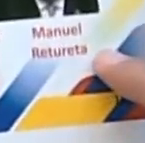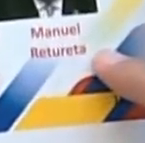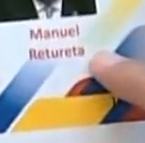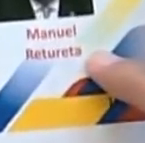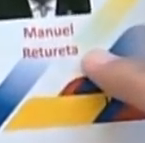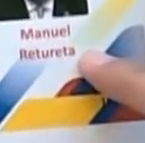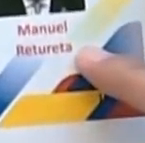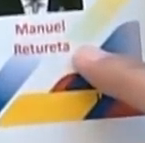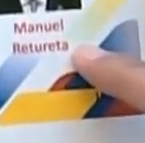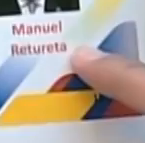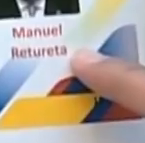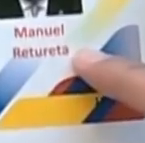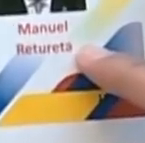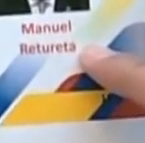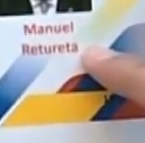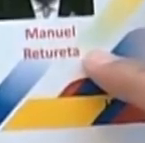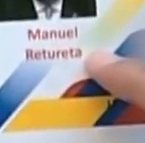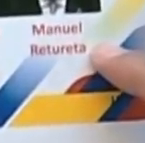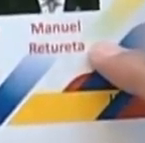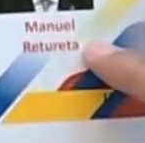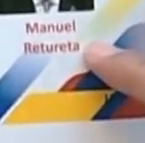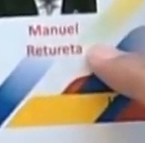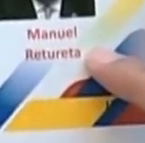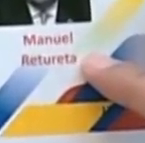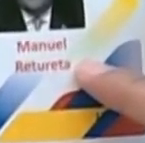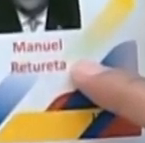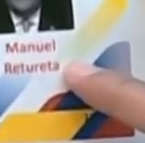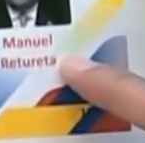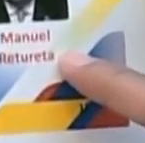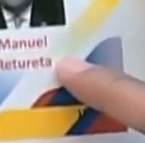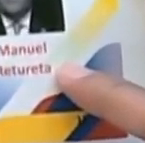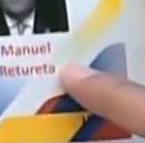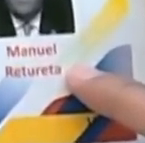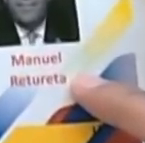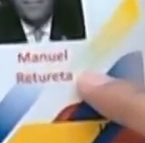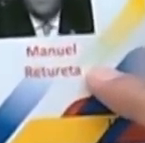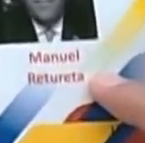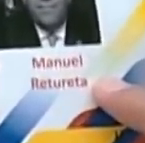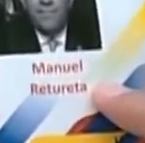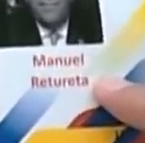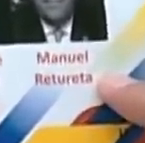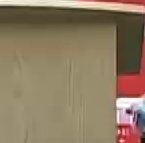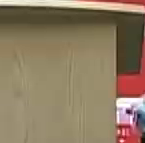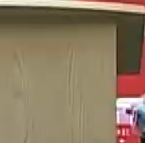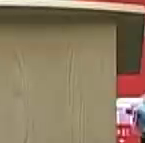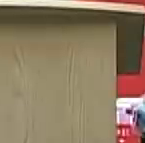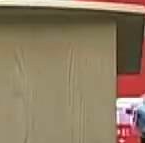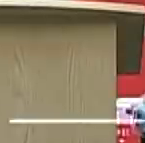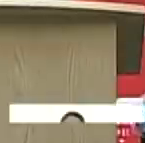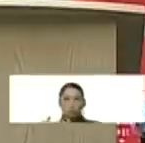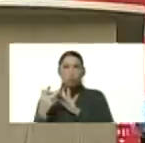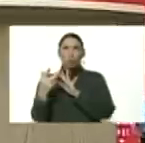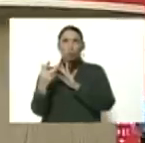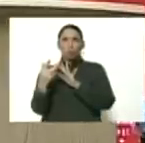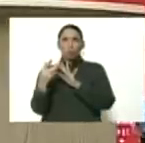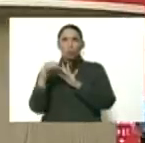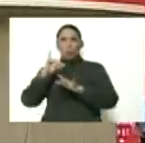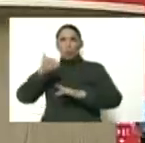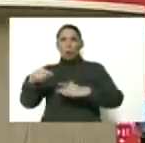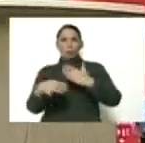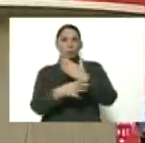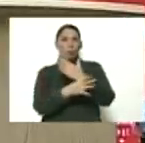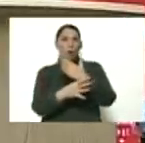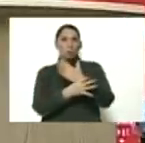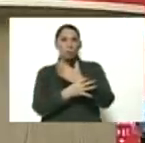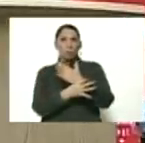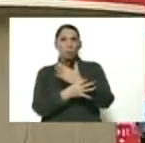el defensor de narcos, Manuel Retureta. Otra vez aparece la relación directa de Juan Guaidó y